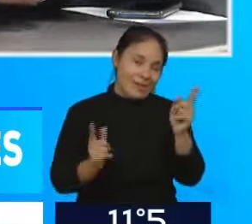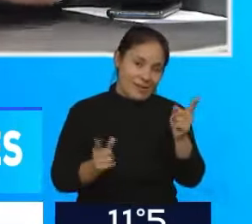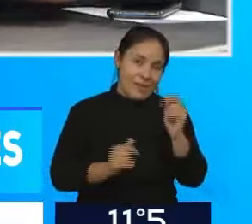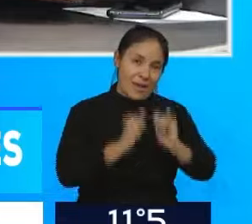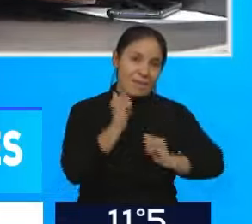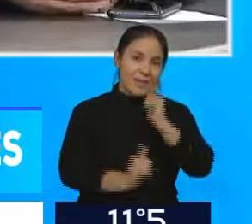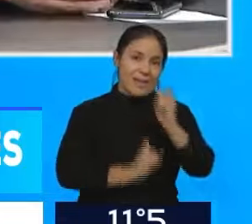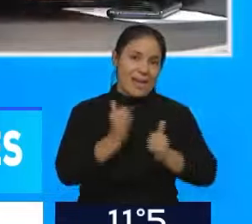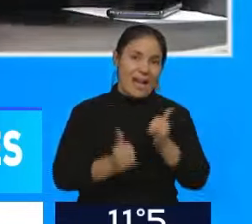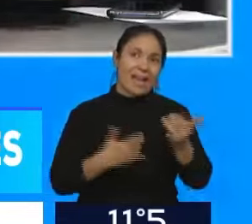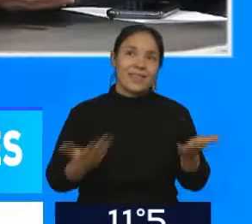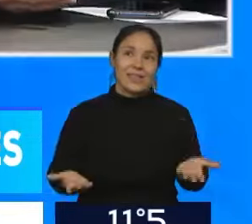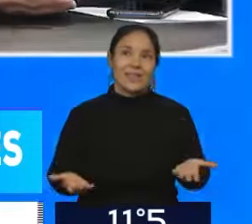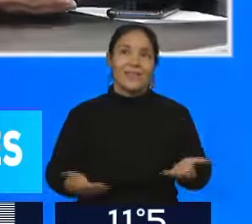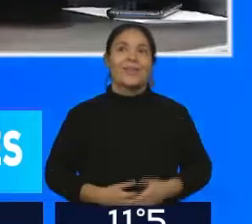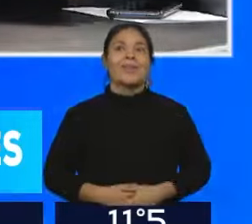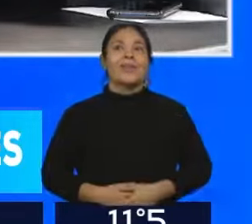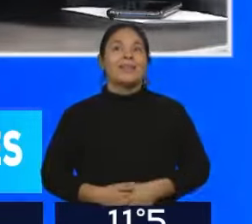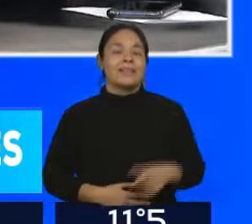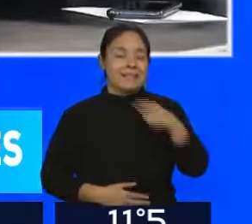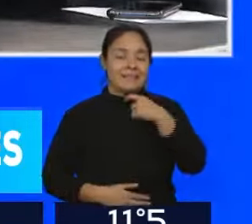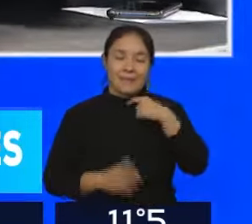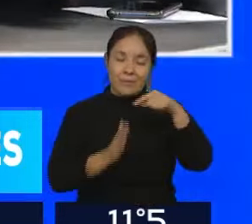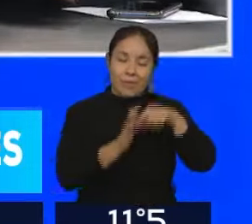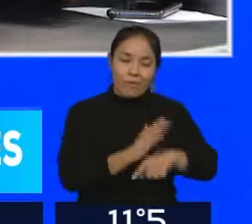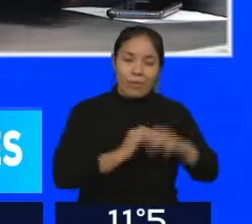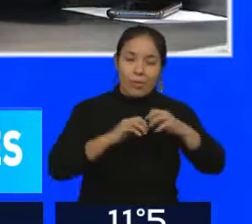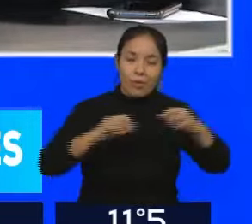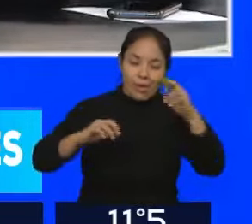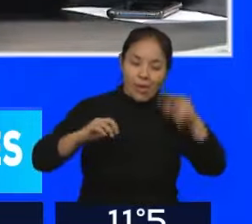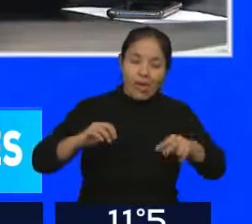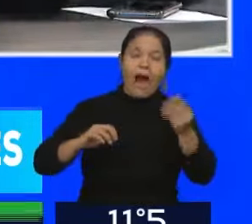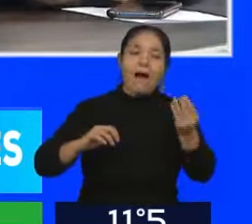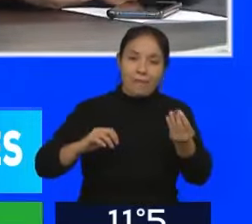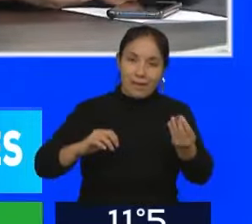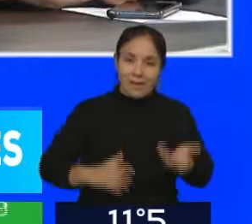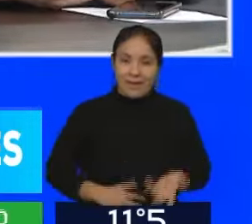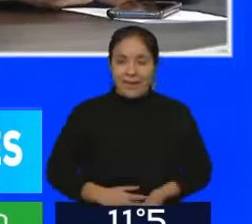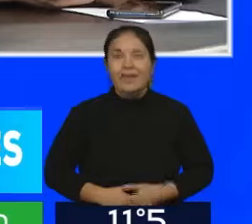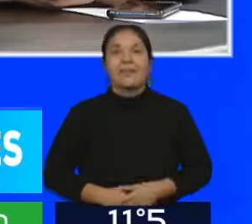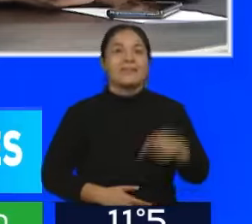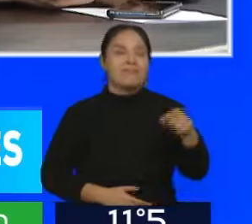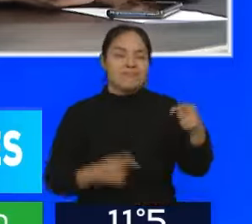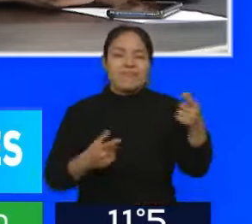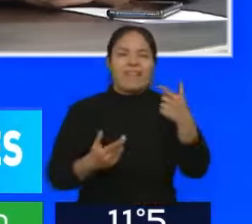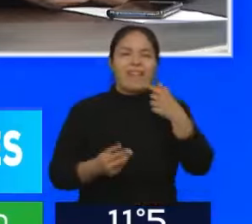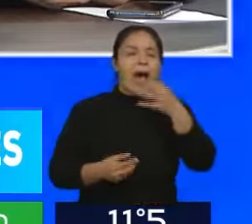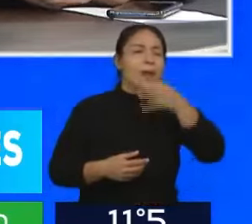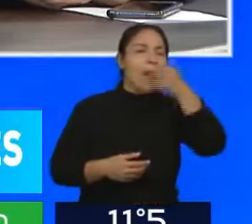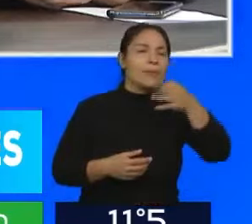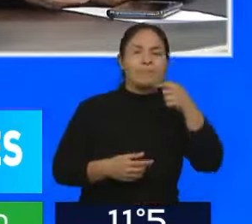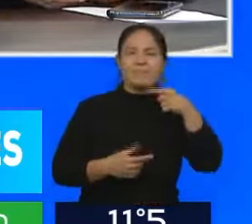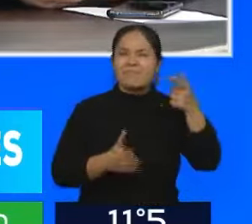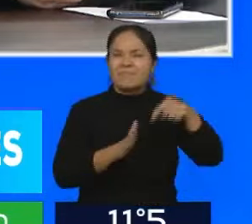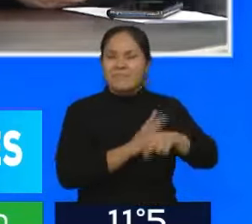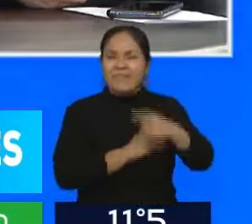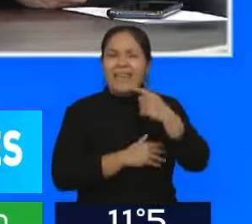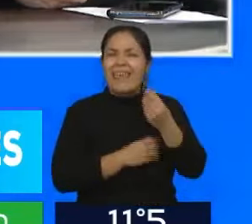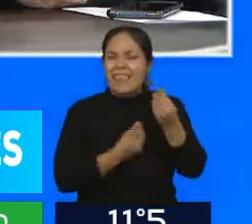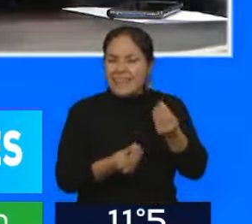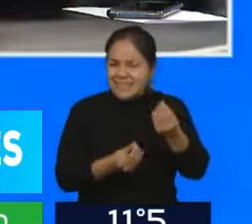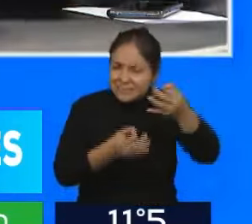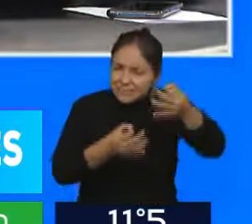la idea era ponerlo en el llano. Es, bueno, ¿para qué? Justamente. ¿Y qué, a dónde apuntaba Valerio? Esto de, hay